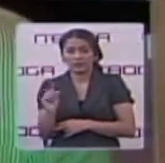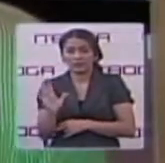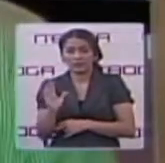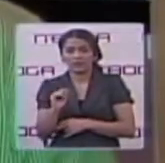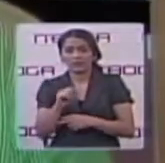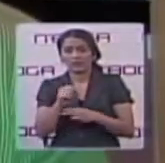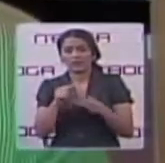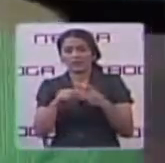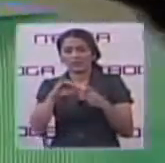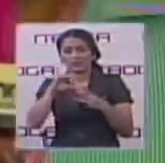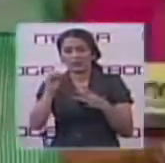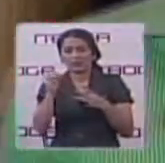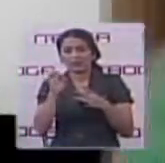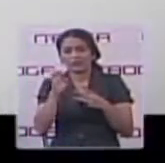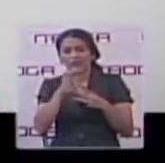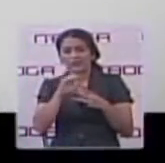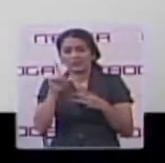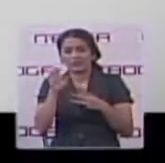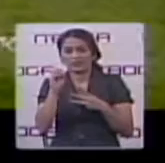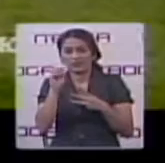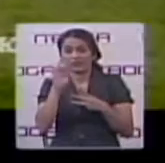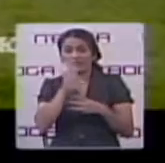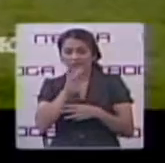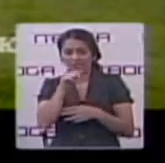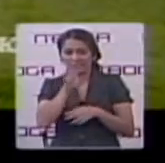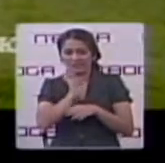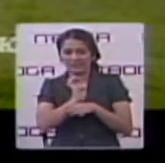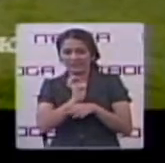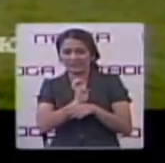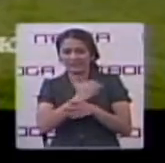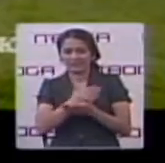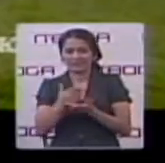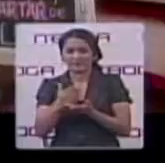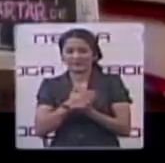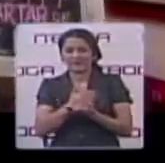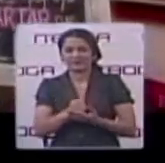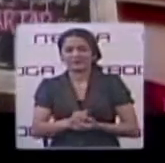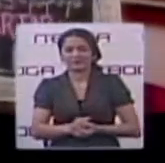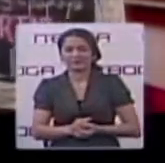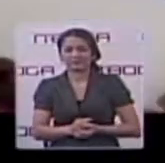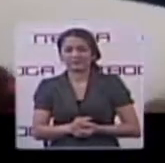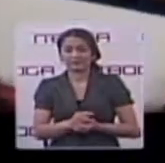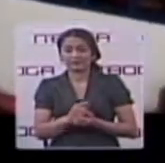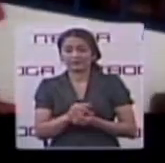gran cocinero ecuatoriano. CNT Play realizó el lanzamiento de Huele que Alimenta, el